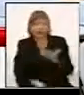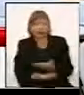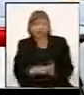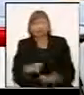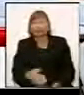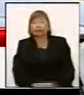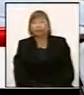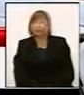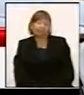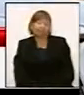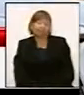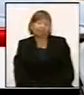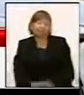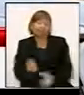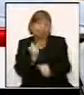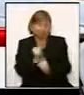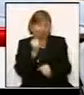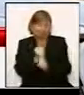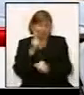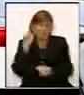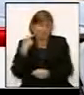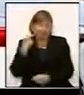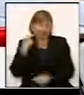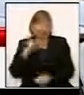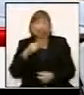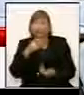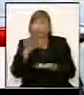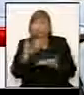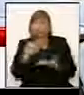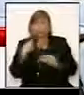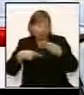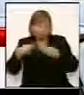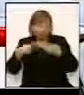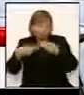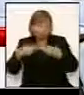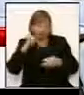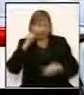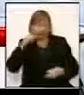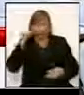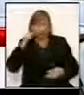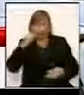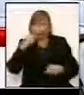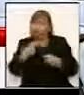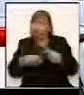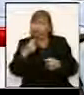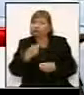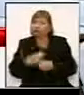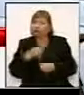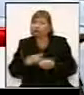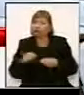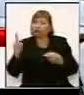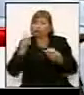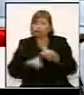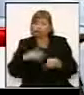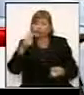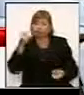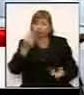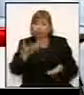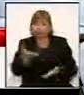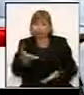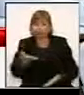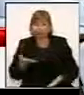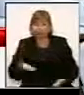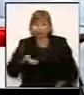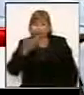Presidenta. Trabajemos duro. Si usted quiere, diariamente estaremos acá hasta lograr. Yo lo invito,